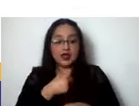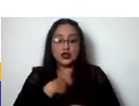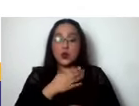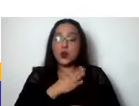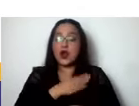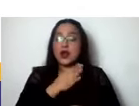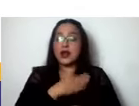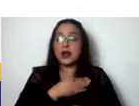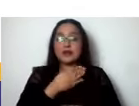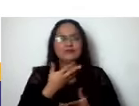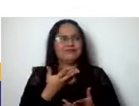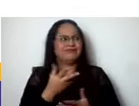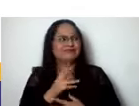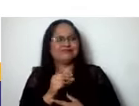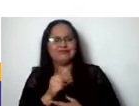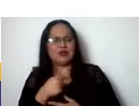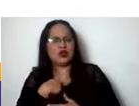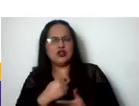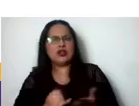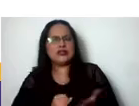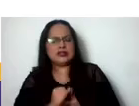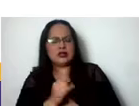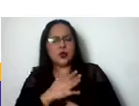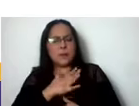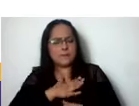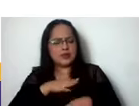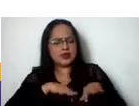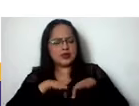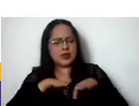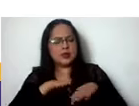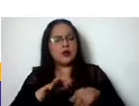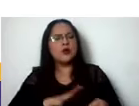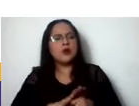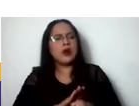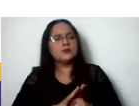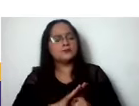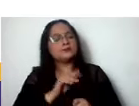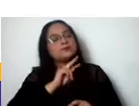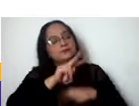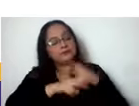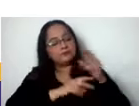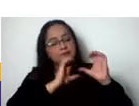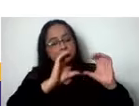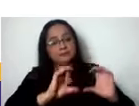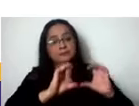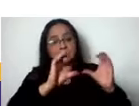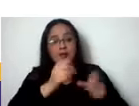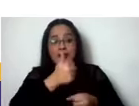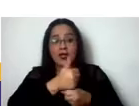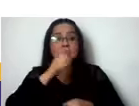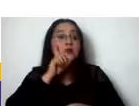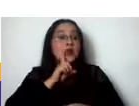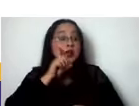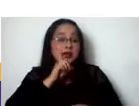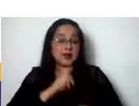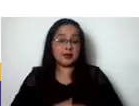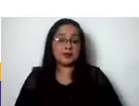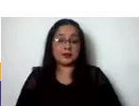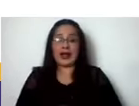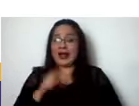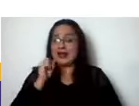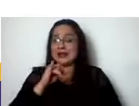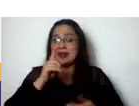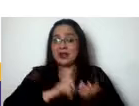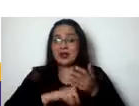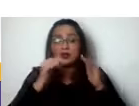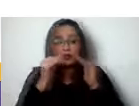lo decidiste como trabajo, y esa es la visibilización que necesitamos todas las mujeres en todas nuestras casas